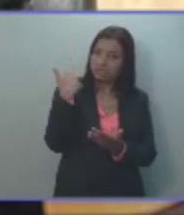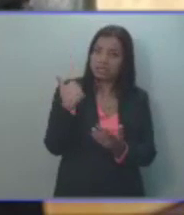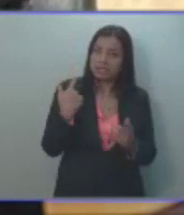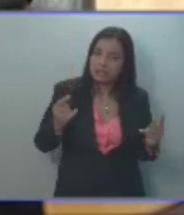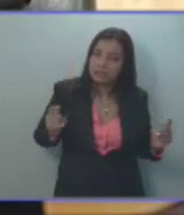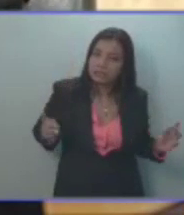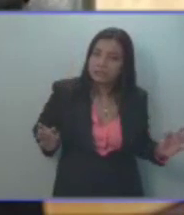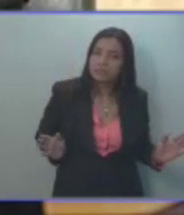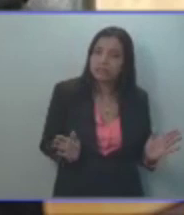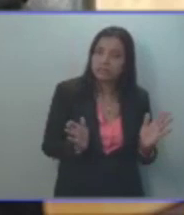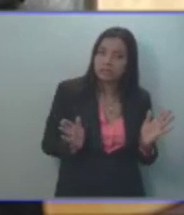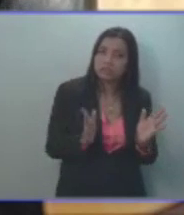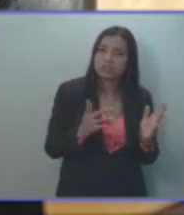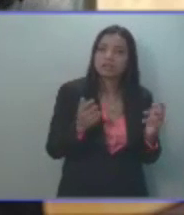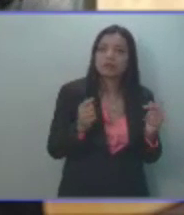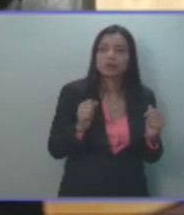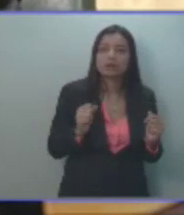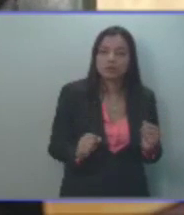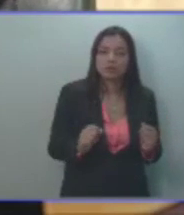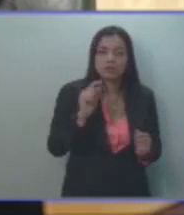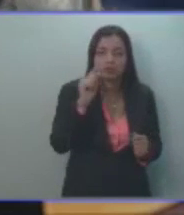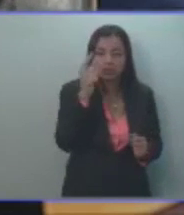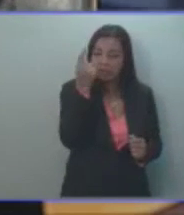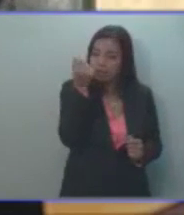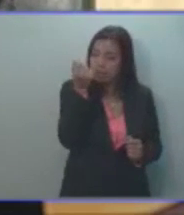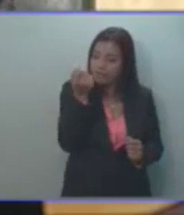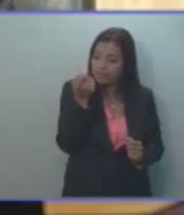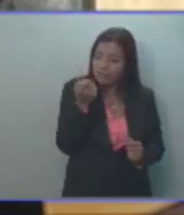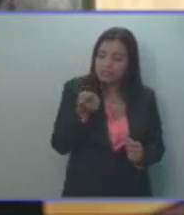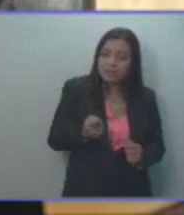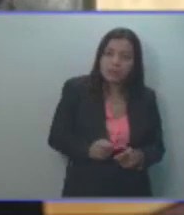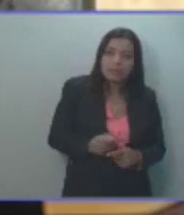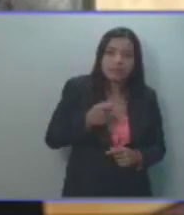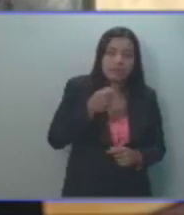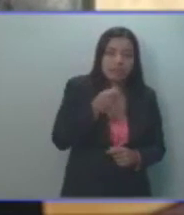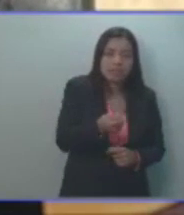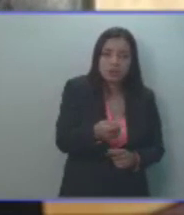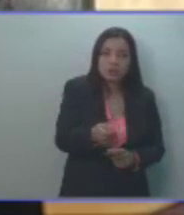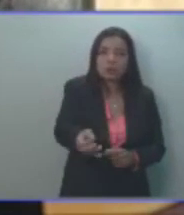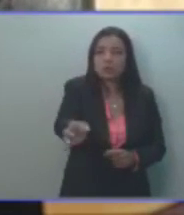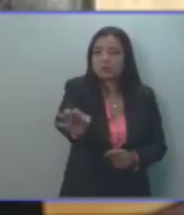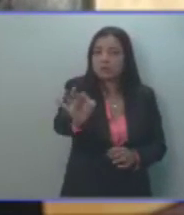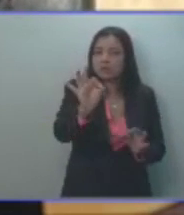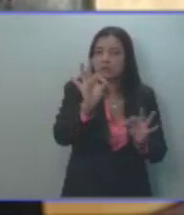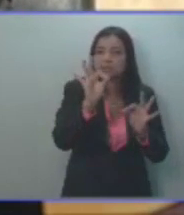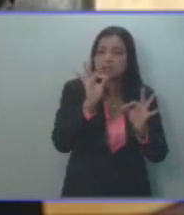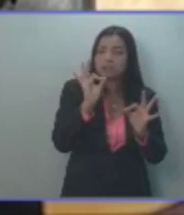tratamos de encontrar un financiamiento externo,